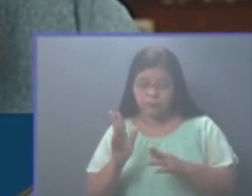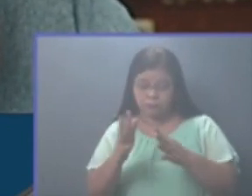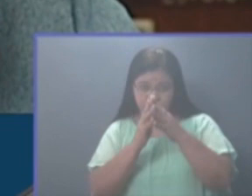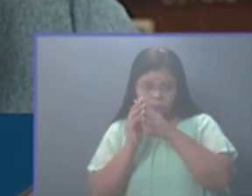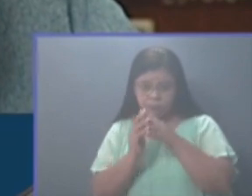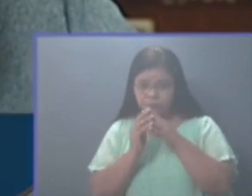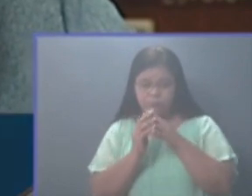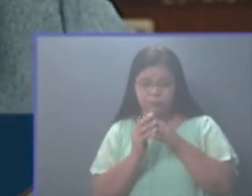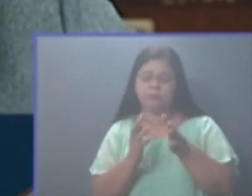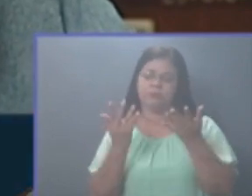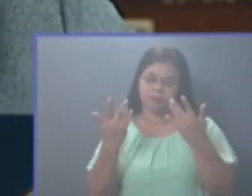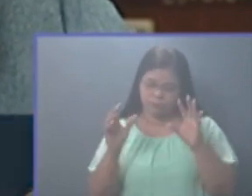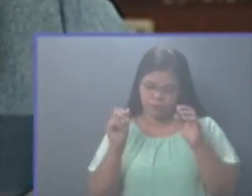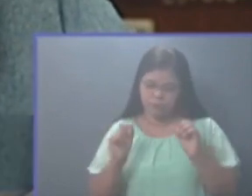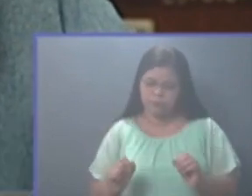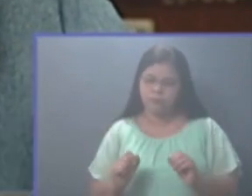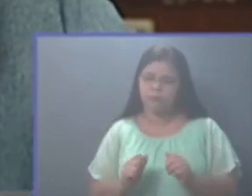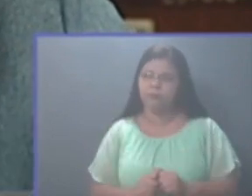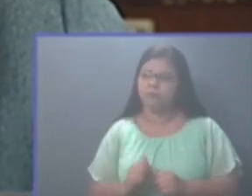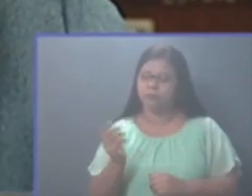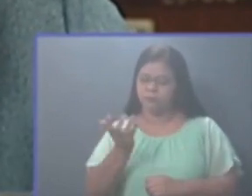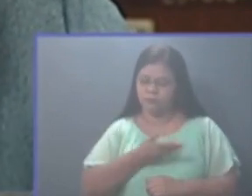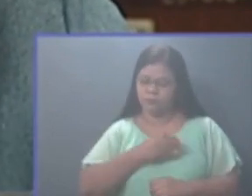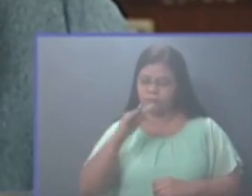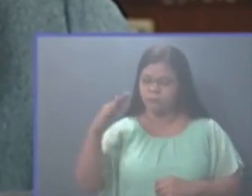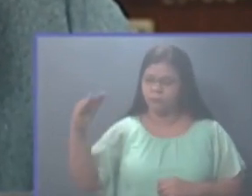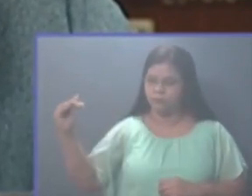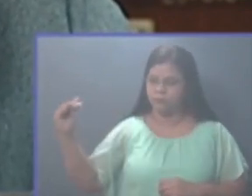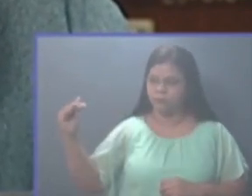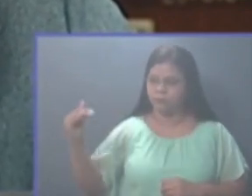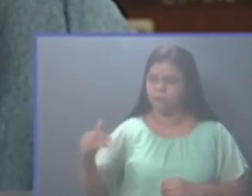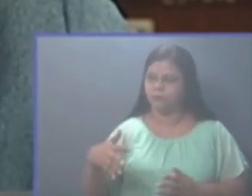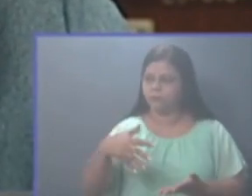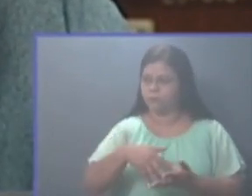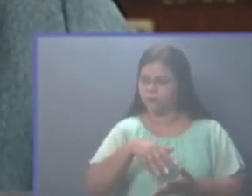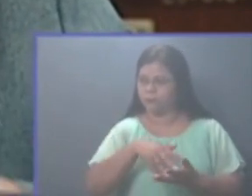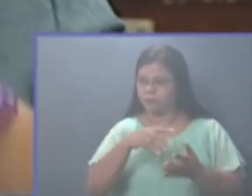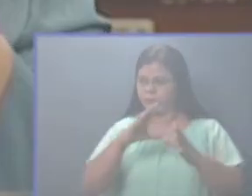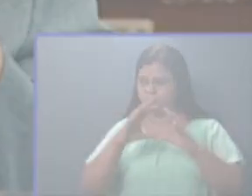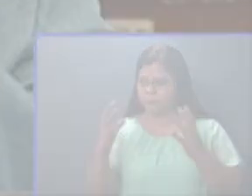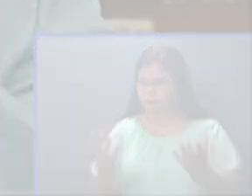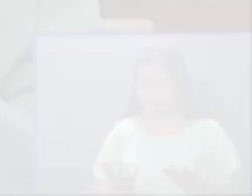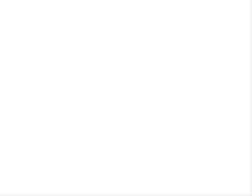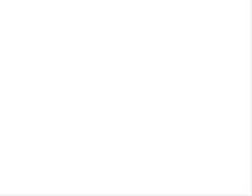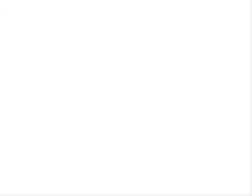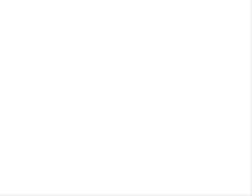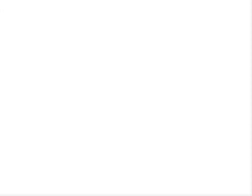Estados Unidos también sea para nuestro país y para los pueblos del mundo.